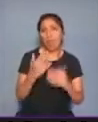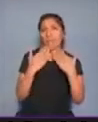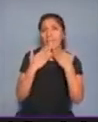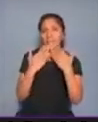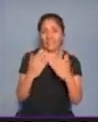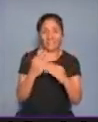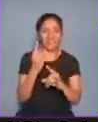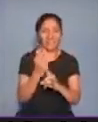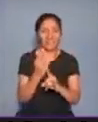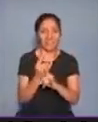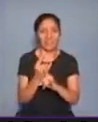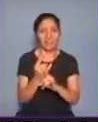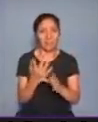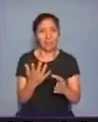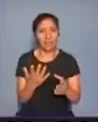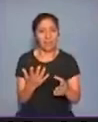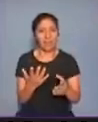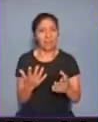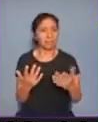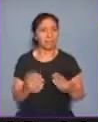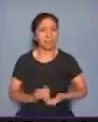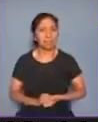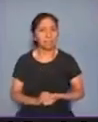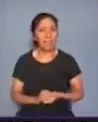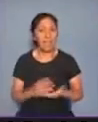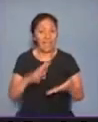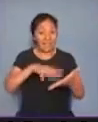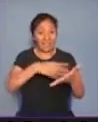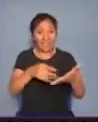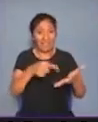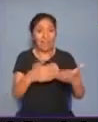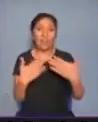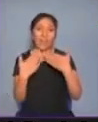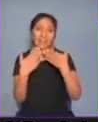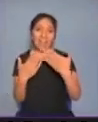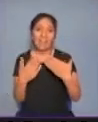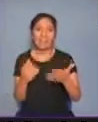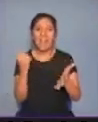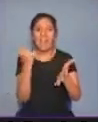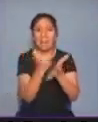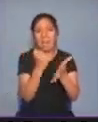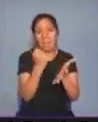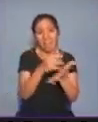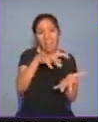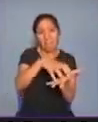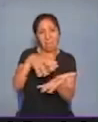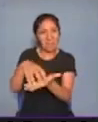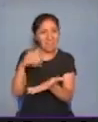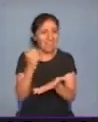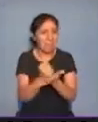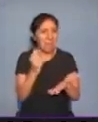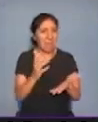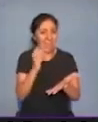siempre tenemos la la posibilidad de de de hacer este calendario gracias a nuestros sponsors Tenemos muchos sponsors